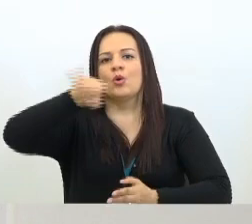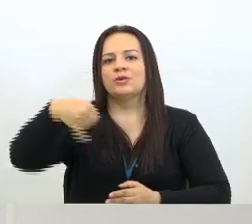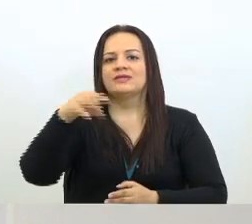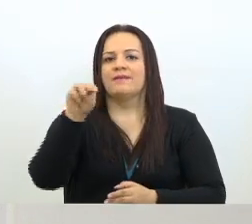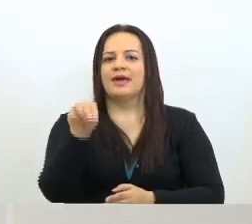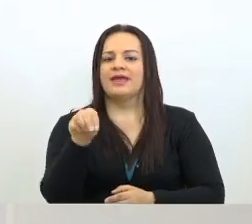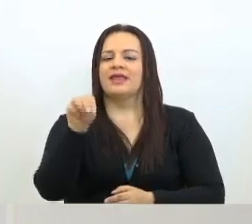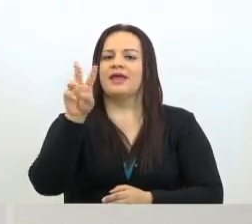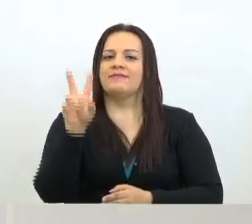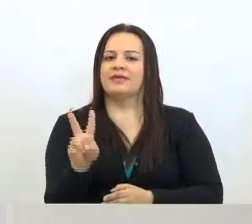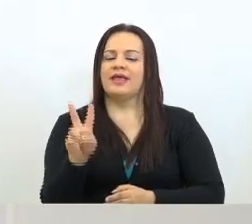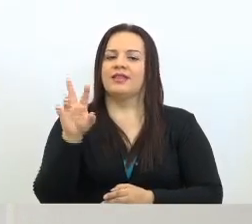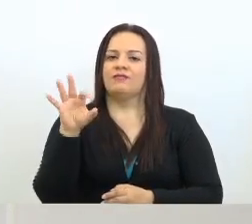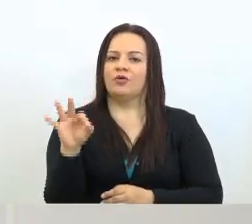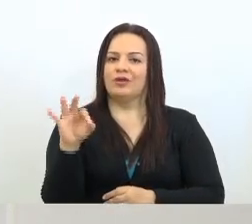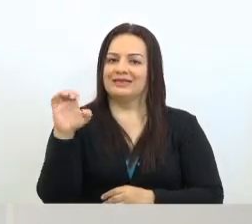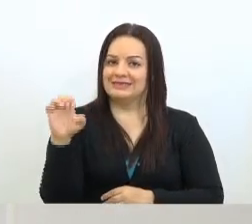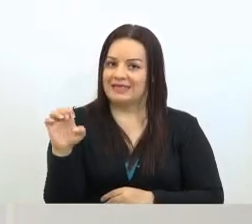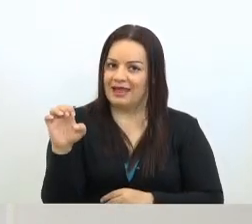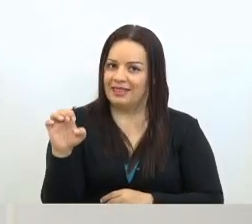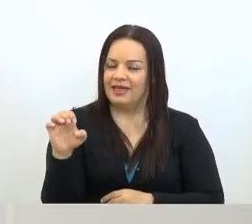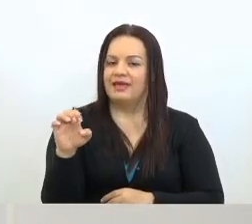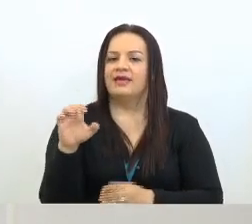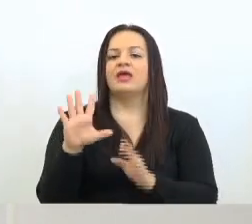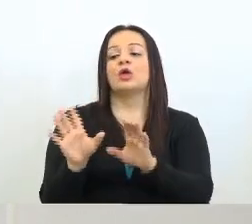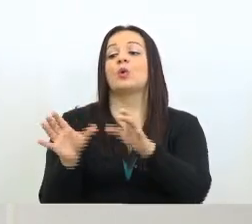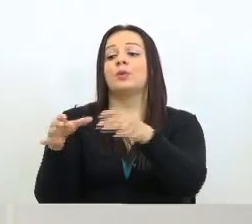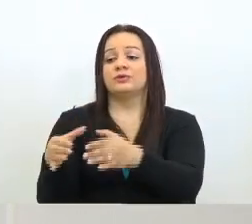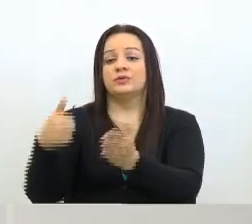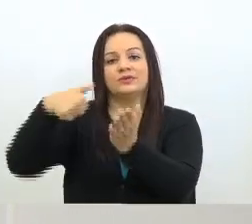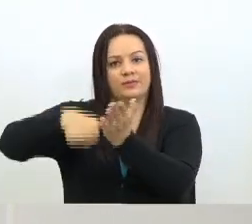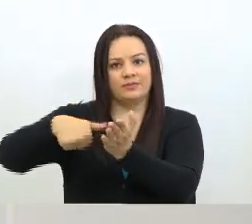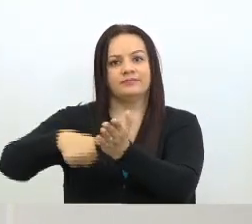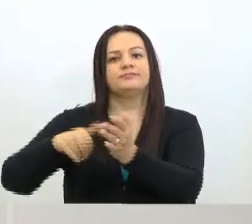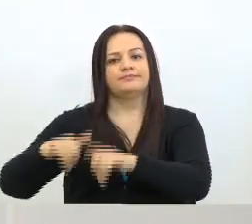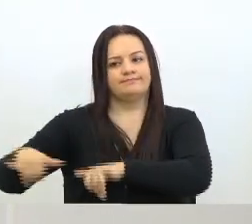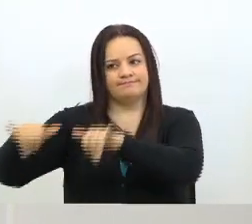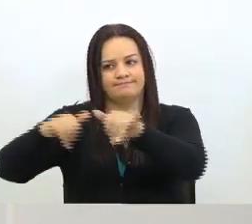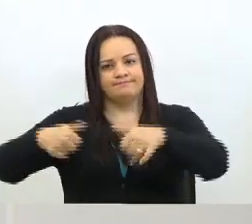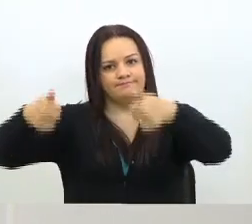Flores Estrada, en comisión, se votó por unanimidad,